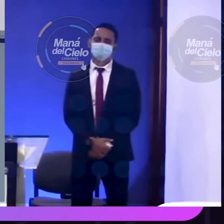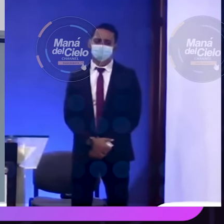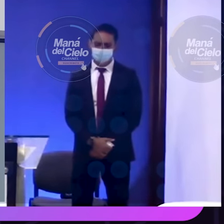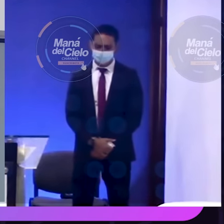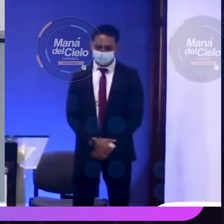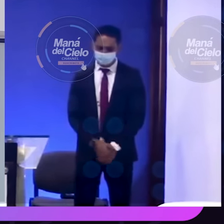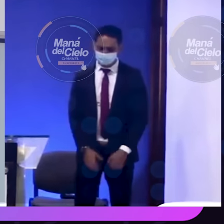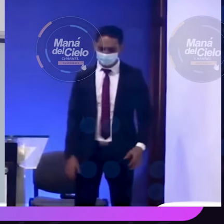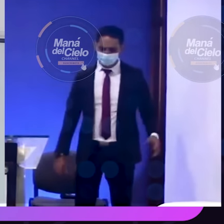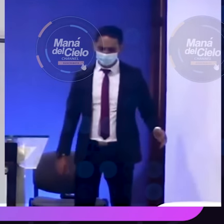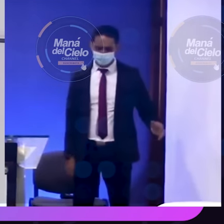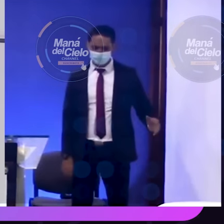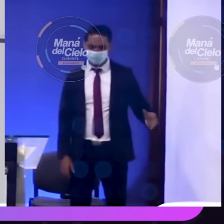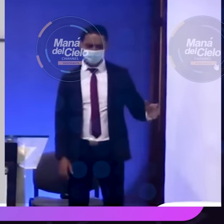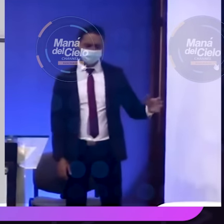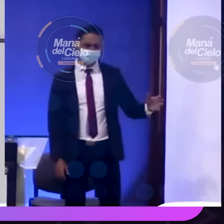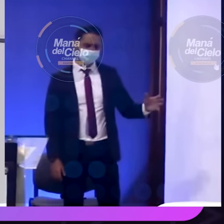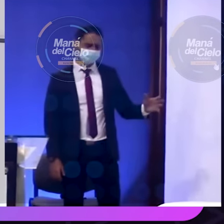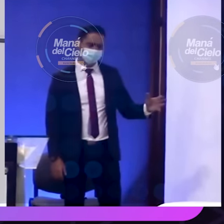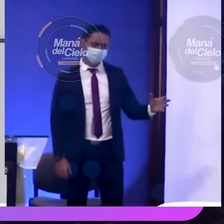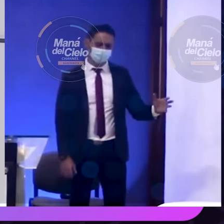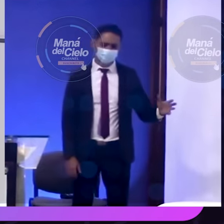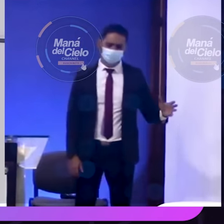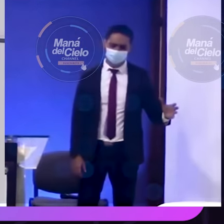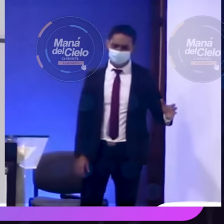enamórate. Solo dile: me quiero enamorar, me quiero enamorar.